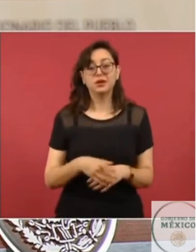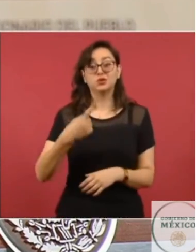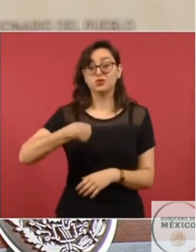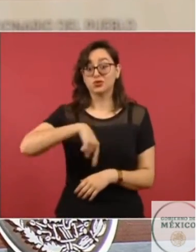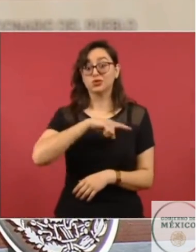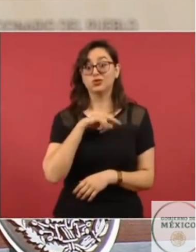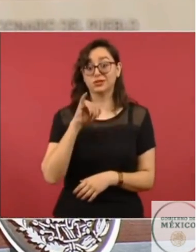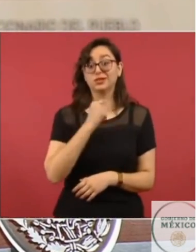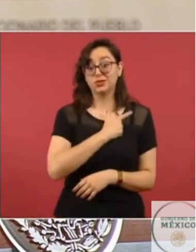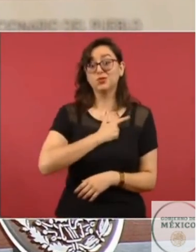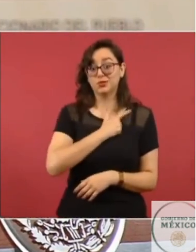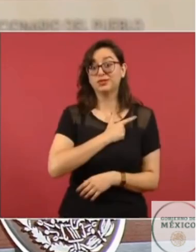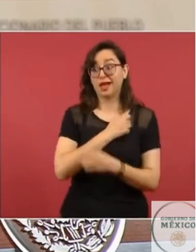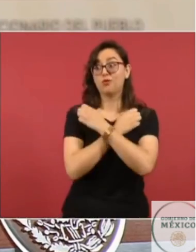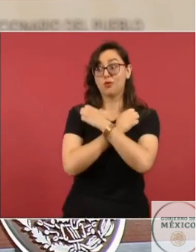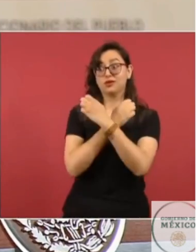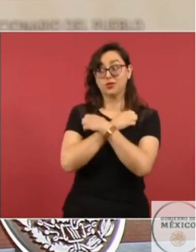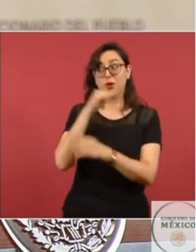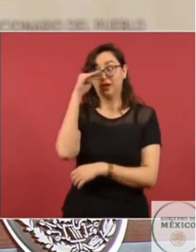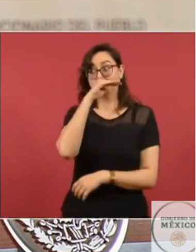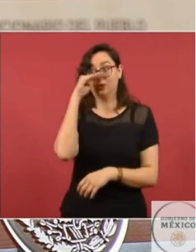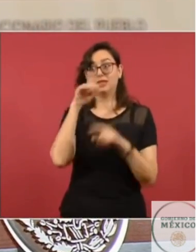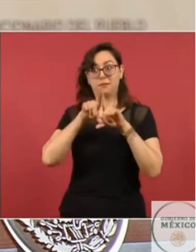estamos a favor de la educación pública.